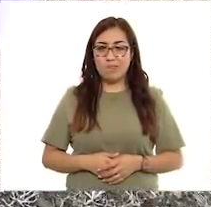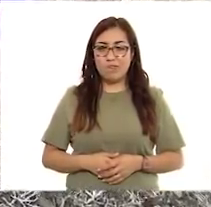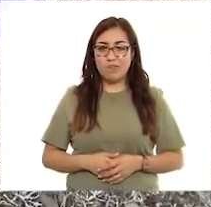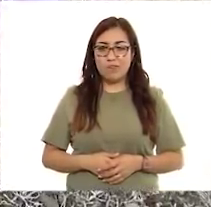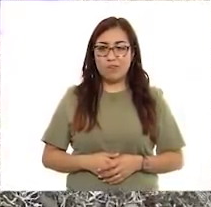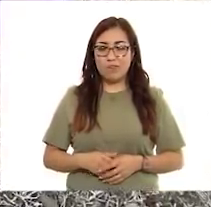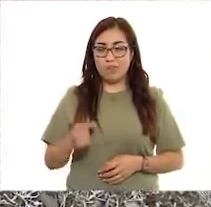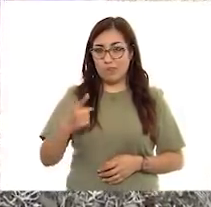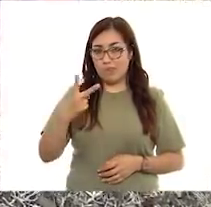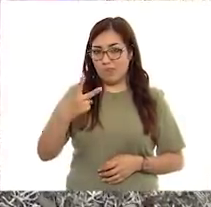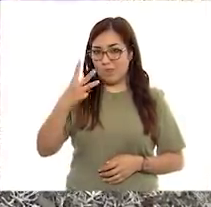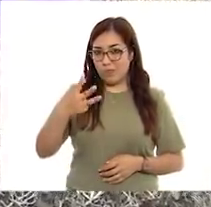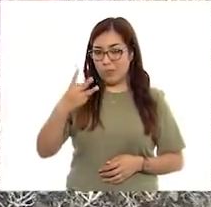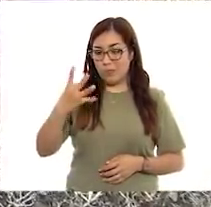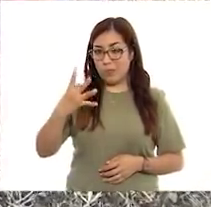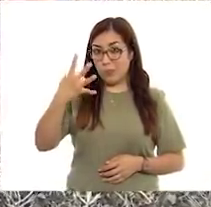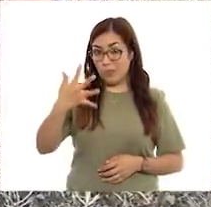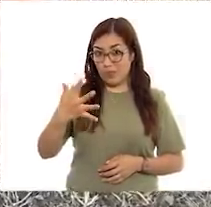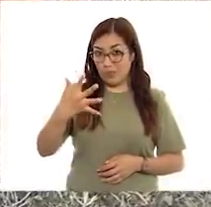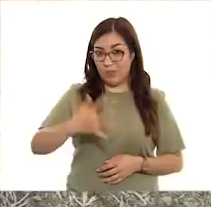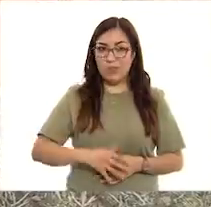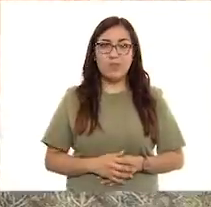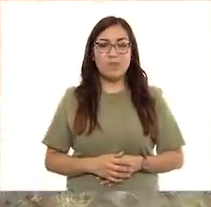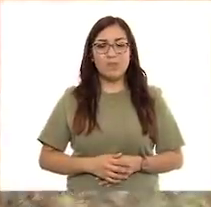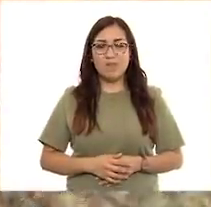Uno, dos, tres, cuatro, cinco.